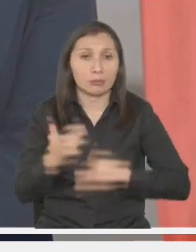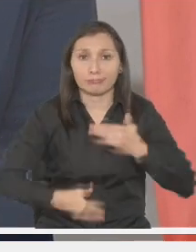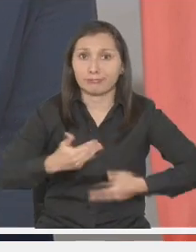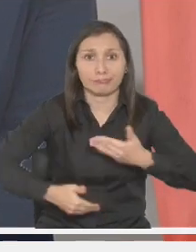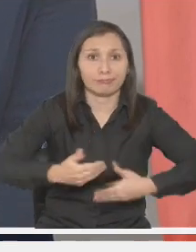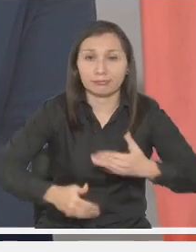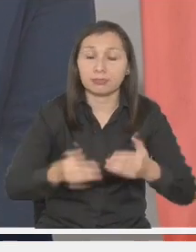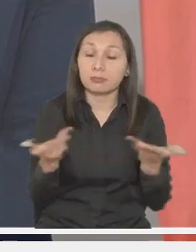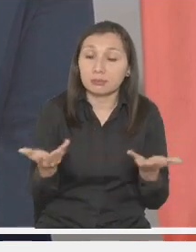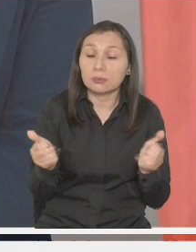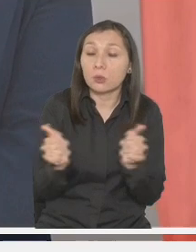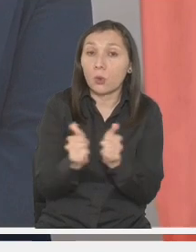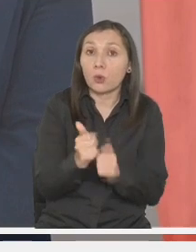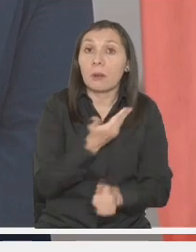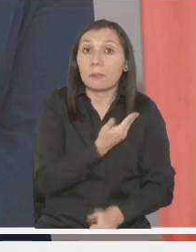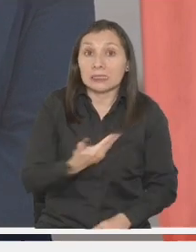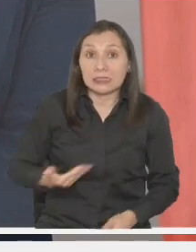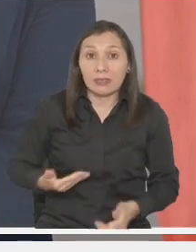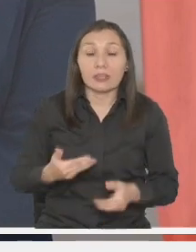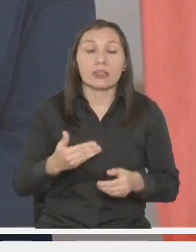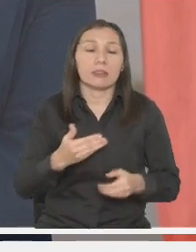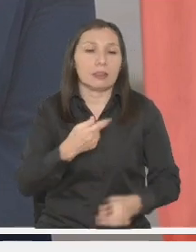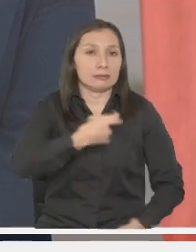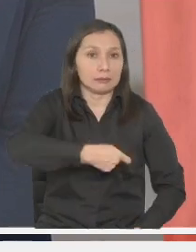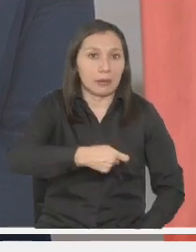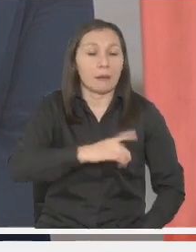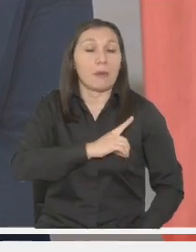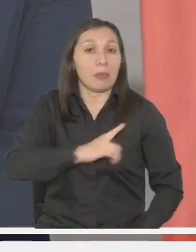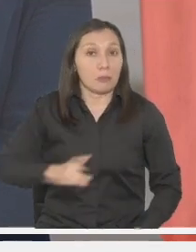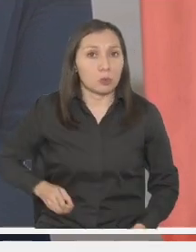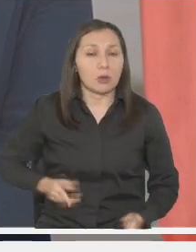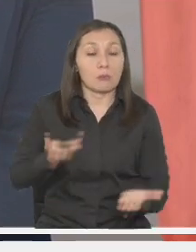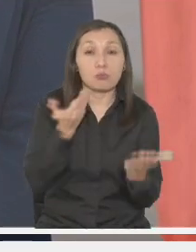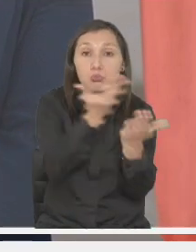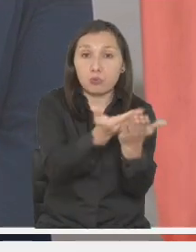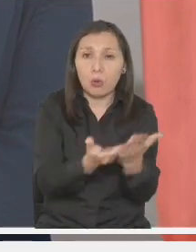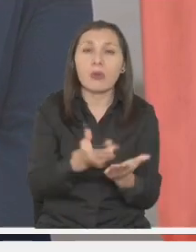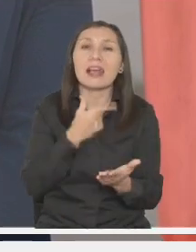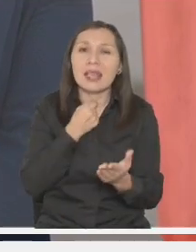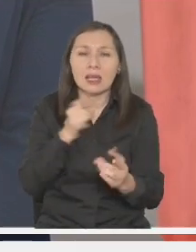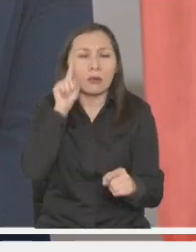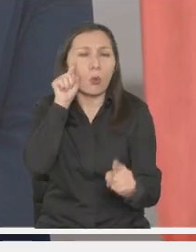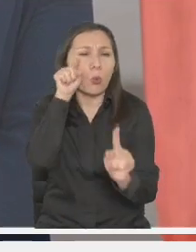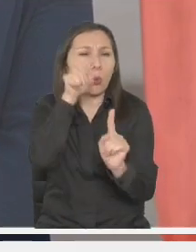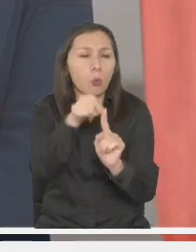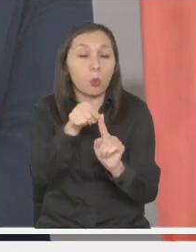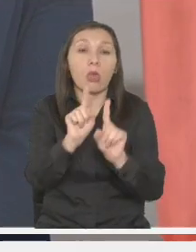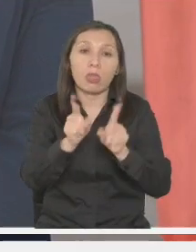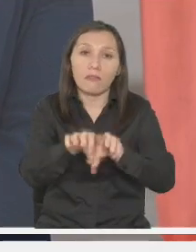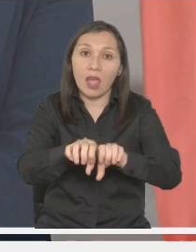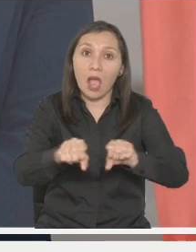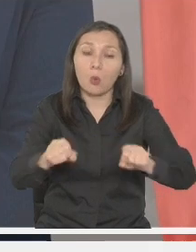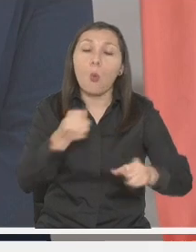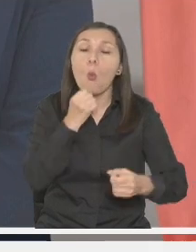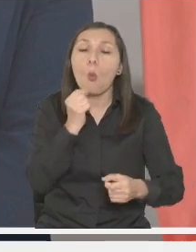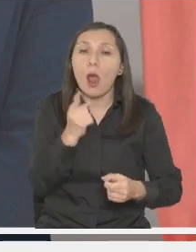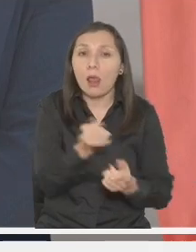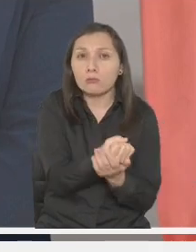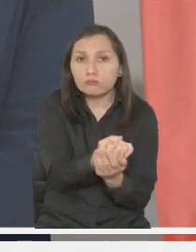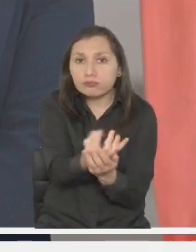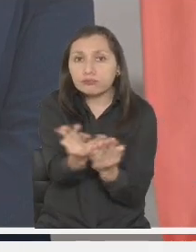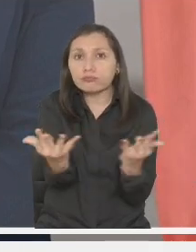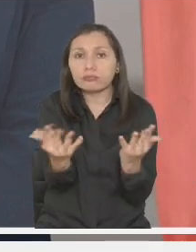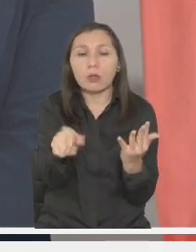lo tanto, junto con los presidentes de las cámaras, lo que queremos proponer es que nos pongamos una meta, tenemos que acordarlo con ellos, de un conjunto